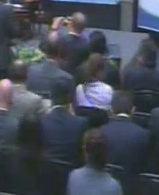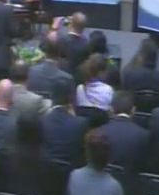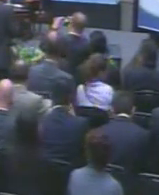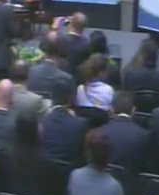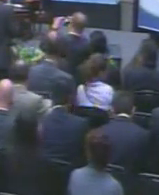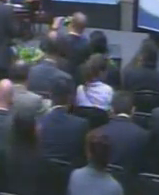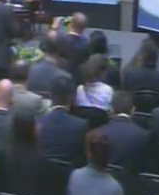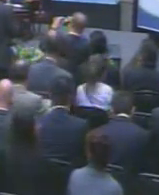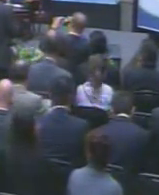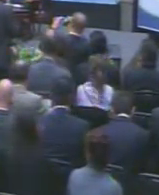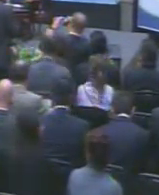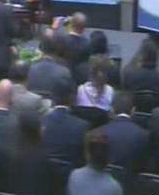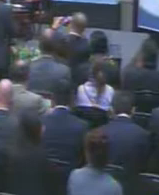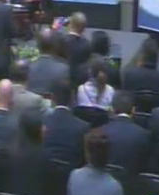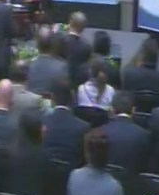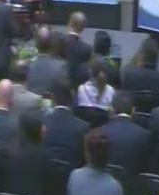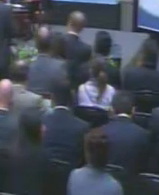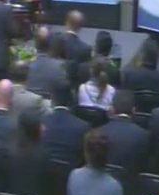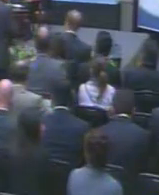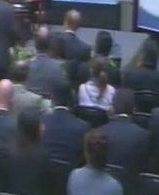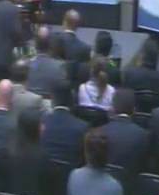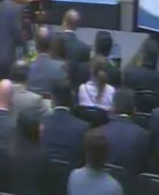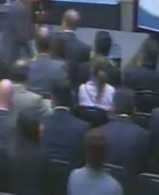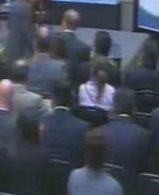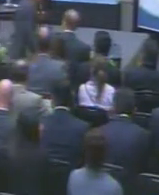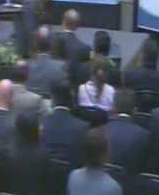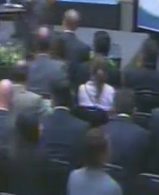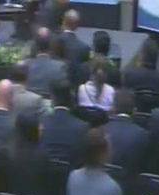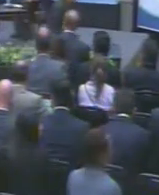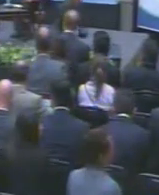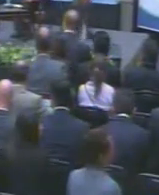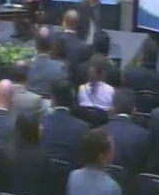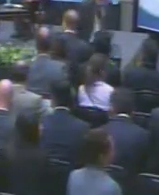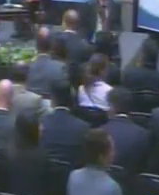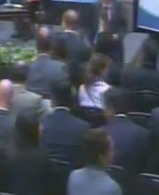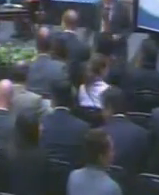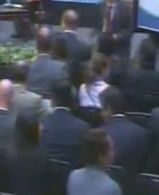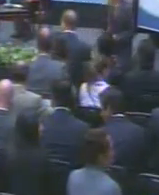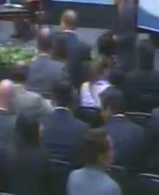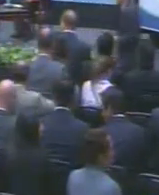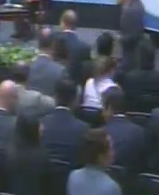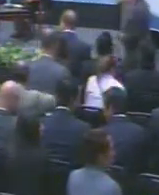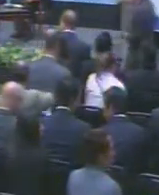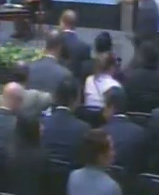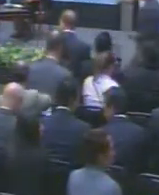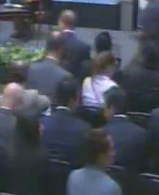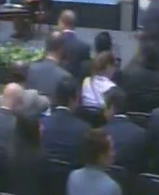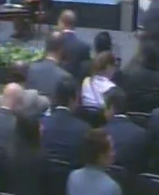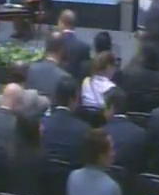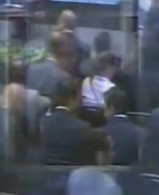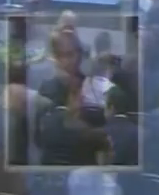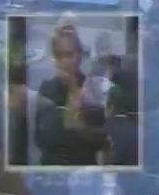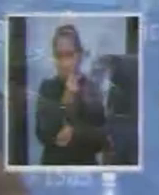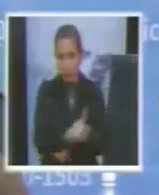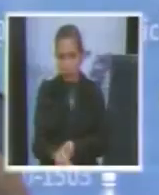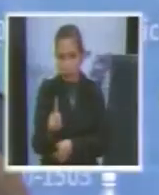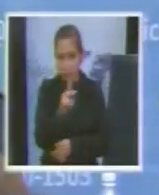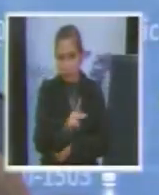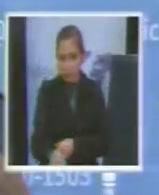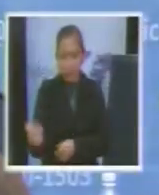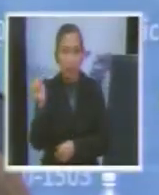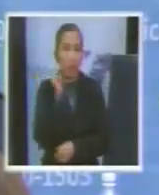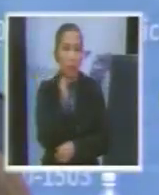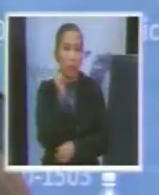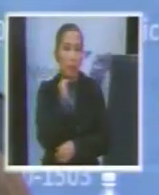la precandidatura a la gobernatura de dicho estado. Es licenciado en Contaduría Pública.